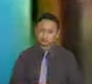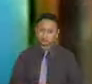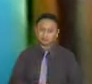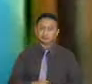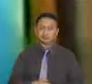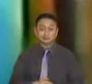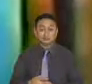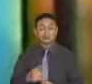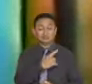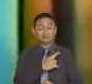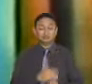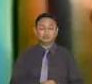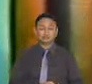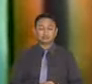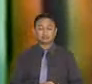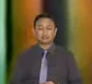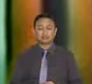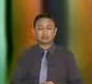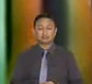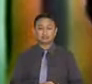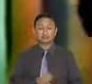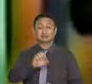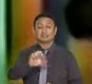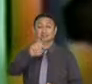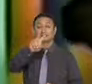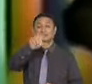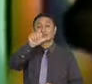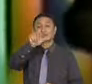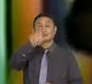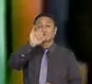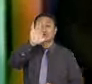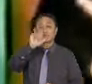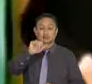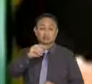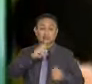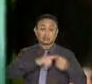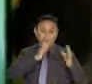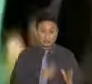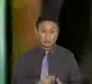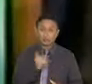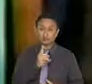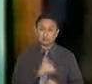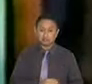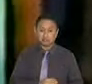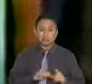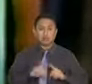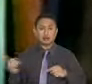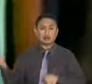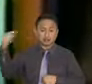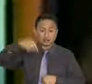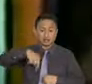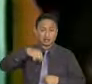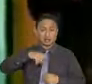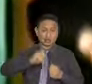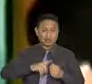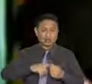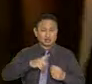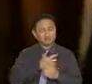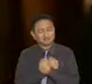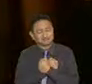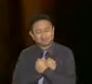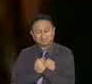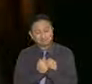Ernesto Albán quien personificó a Don evaristo aunque no era quiteño llevó cual chagra empoderado a la capital en el corazón